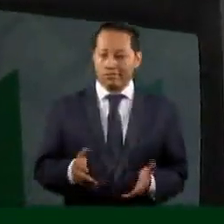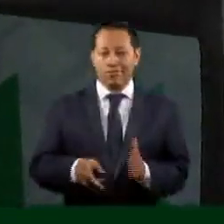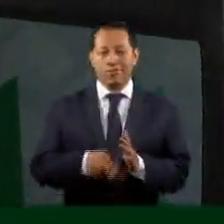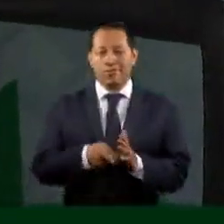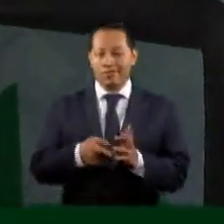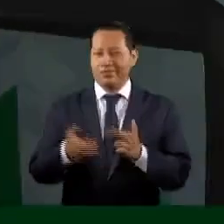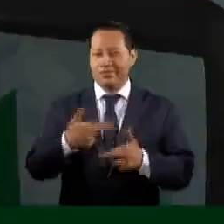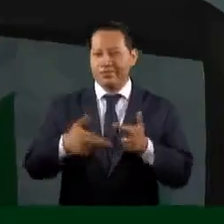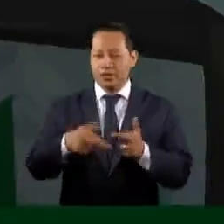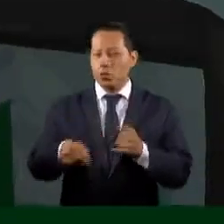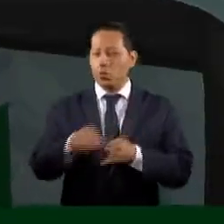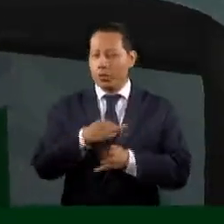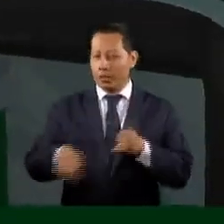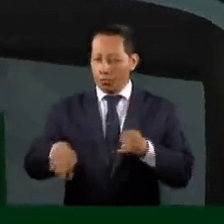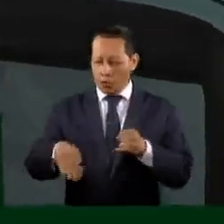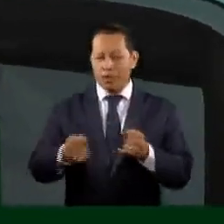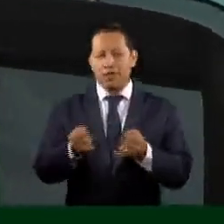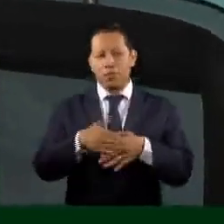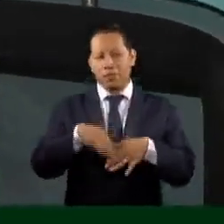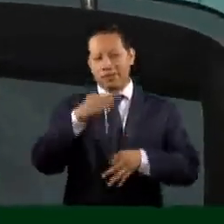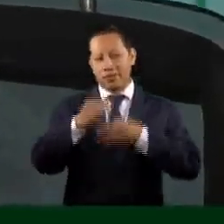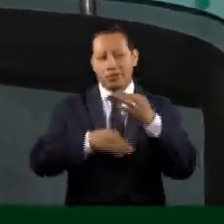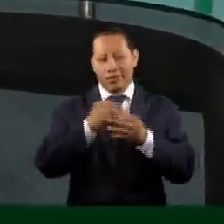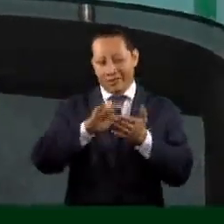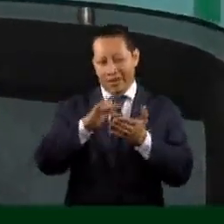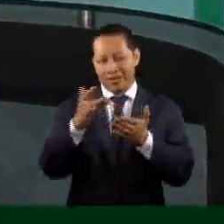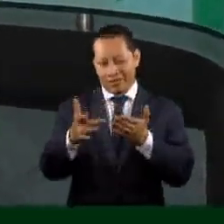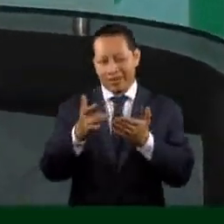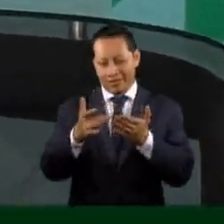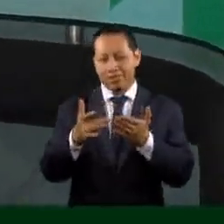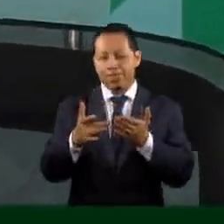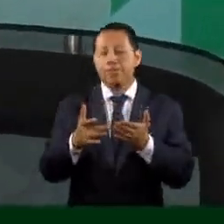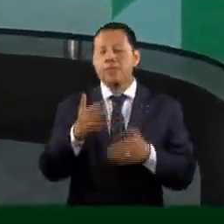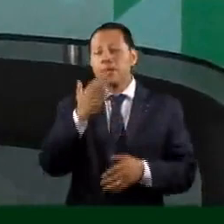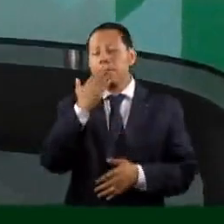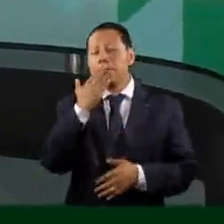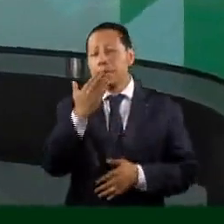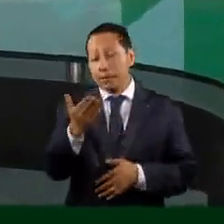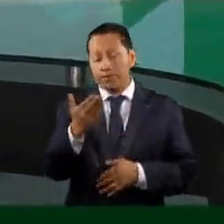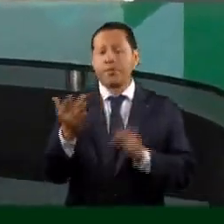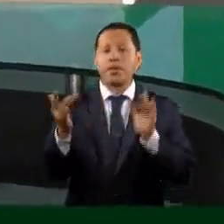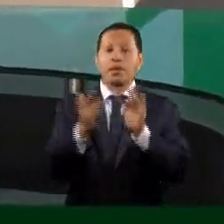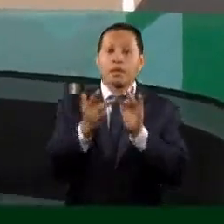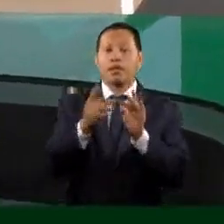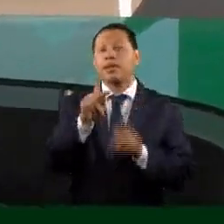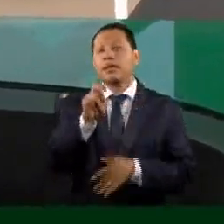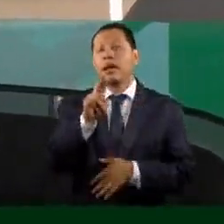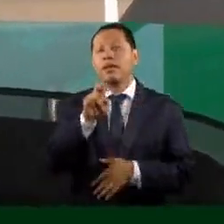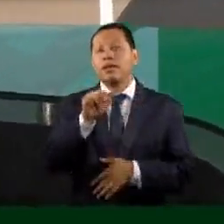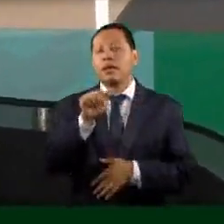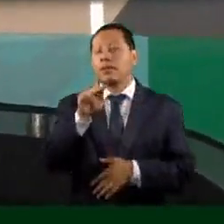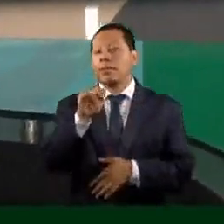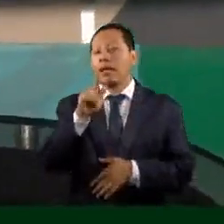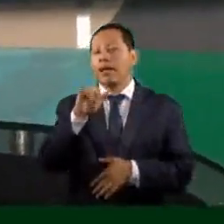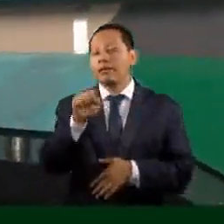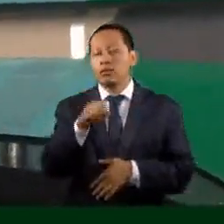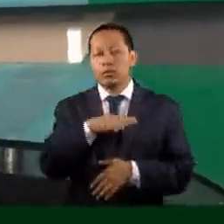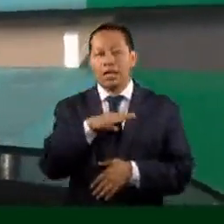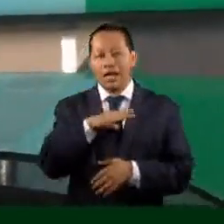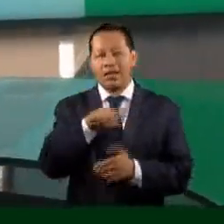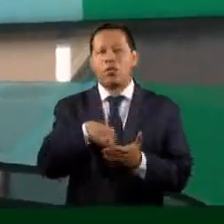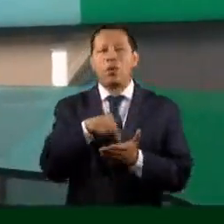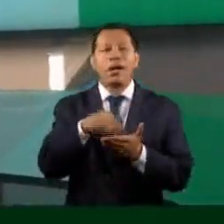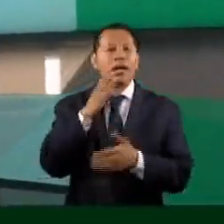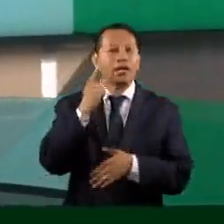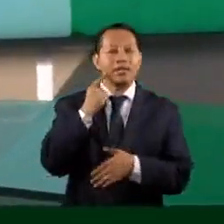regresamos a nuestro último bloque de información. Gracias por continuar con nosotros. Vamos a enlazarnos ahora con Karina Palacios, quien se encuentra en la garita de San